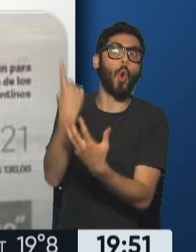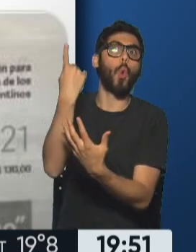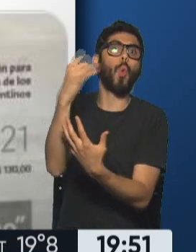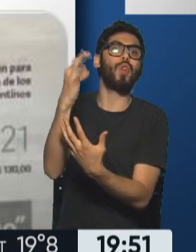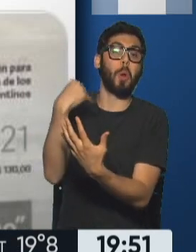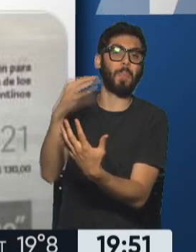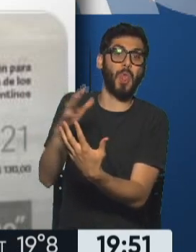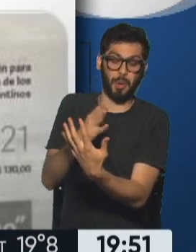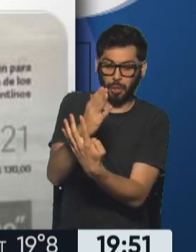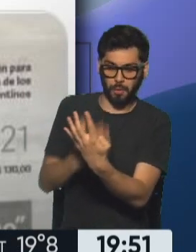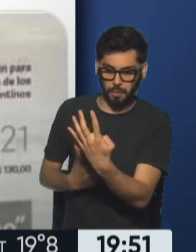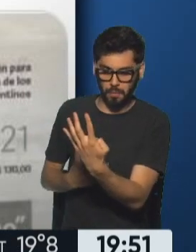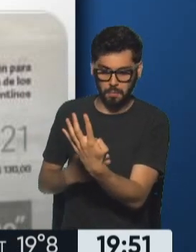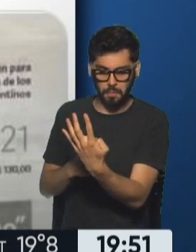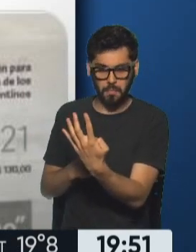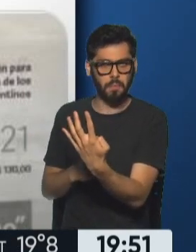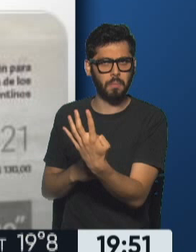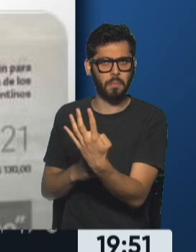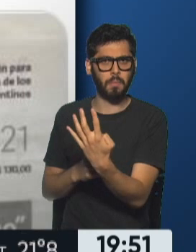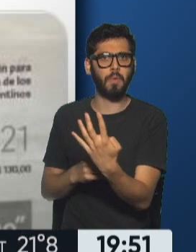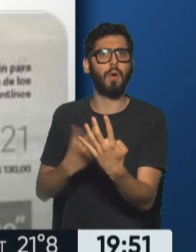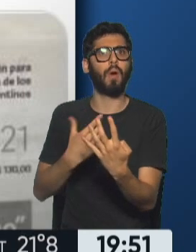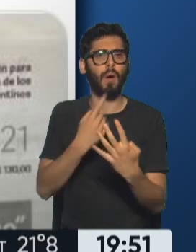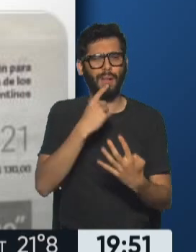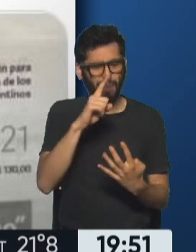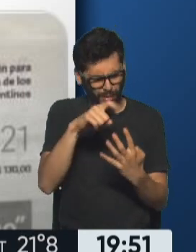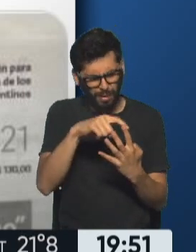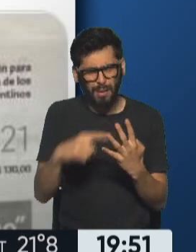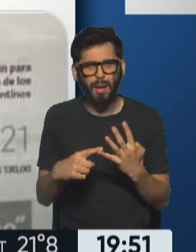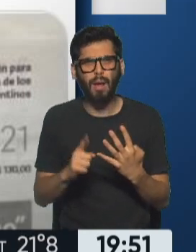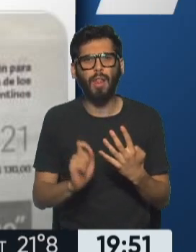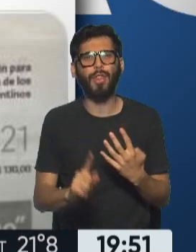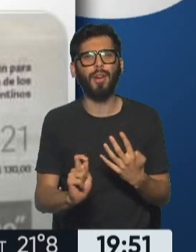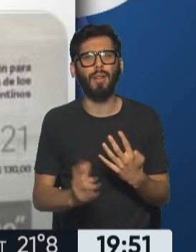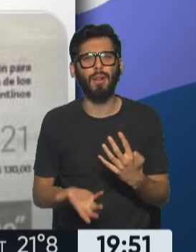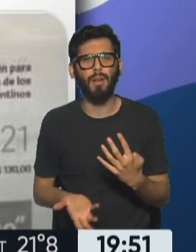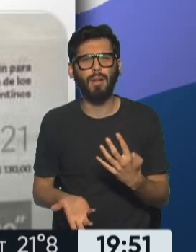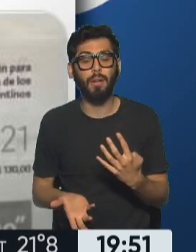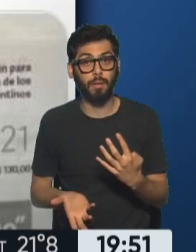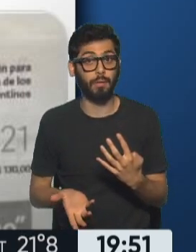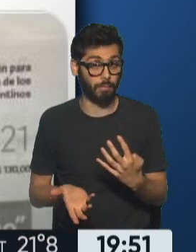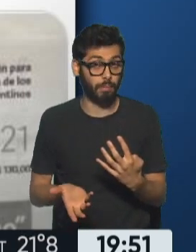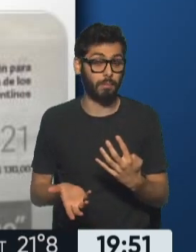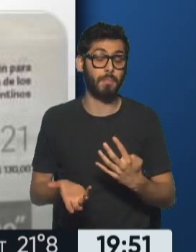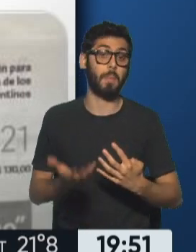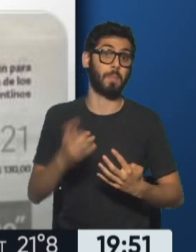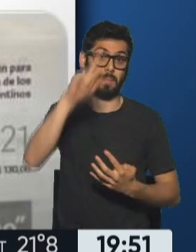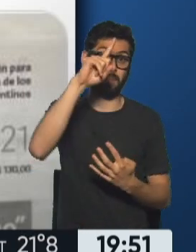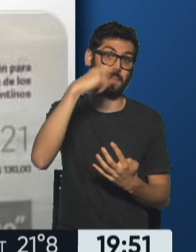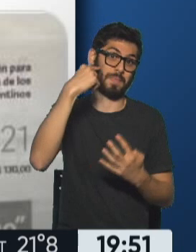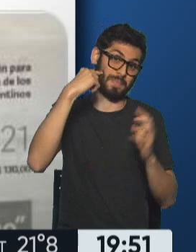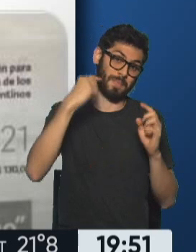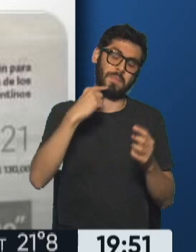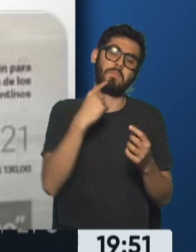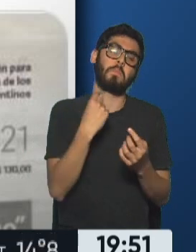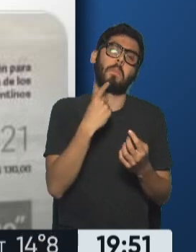pierde su único voto, ¿de quiénes son los 4 votos restantes? Se pregunta el presidente, y también sirvió un poco